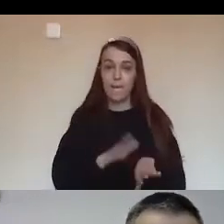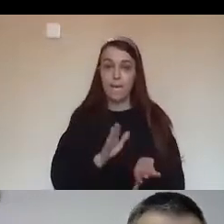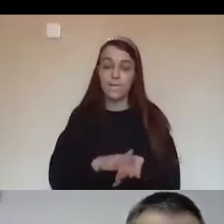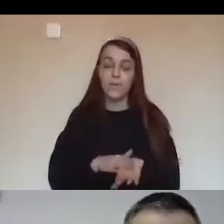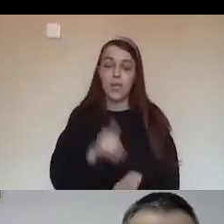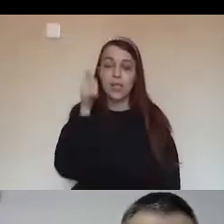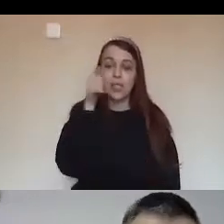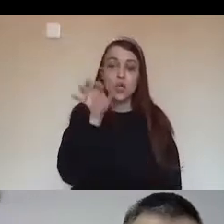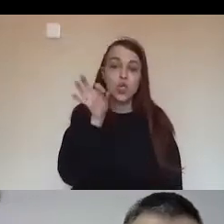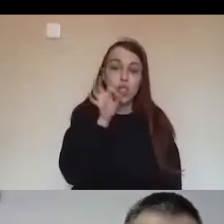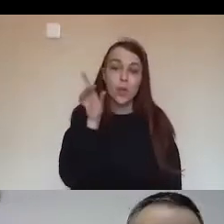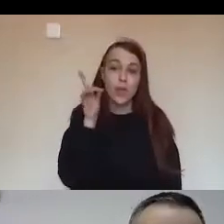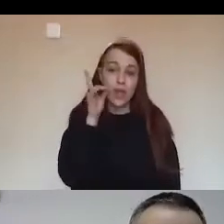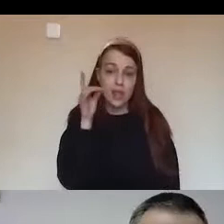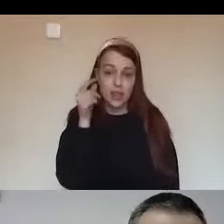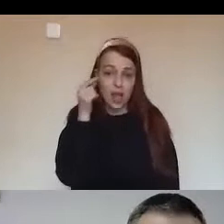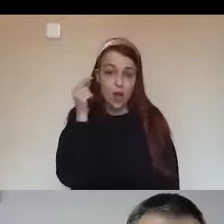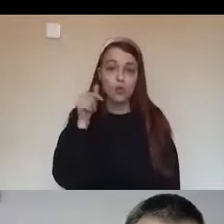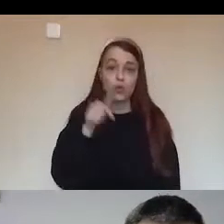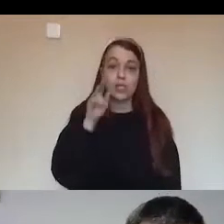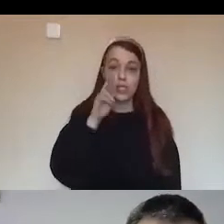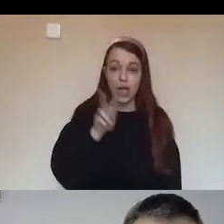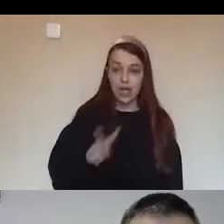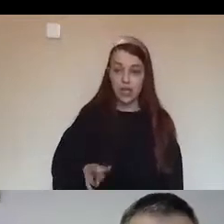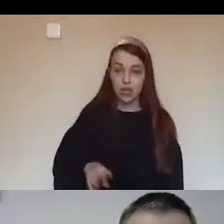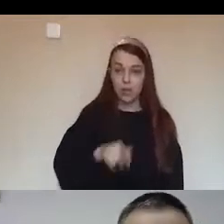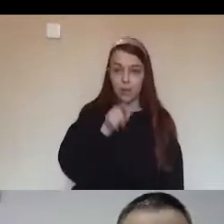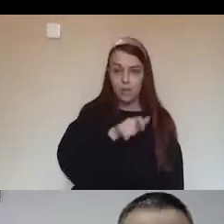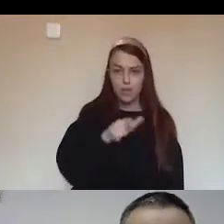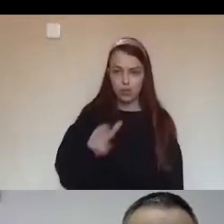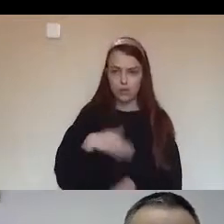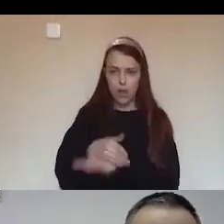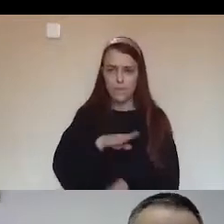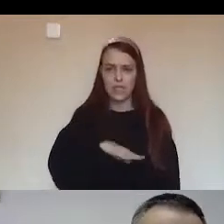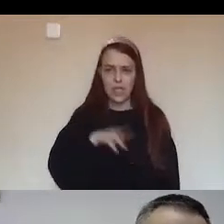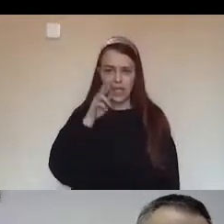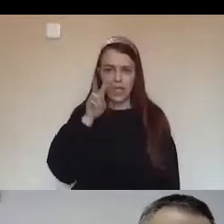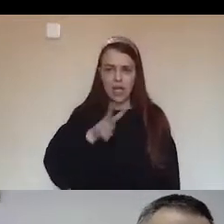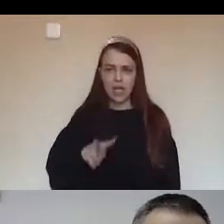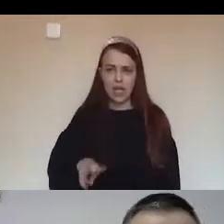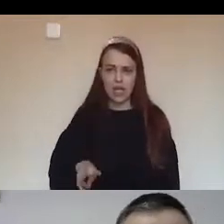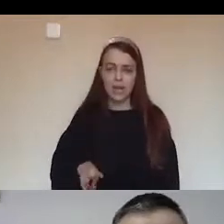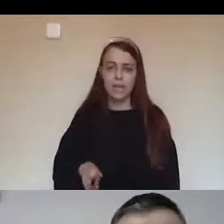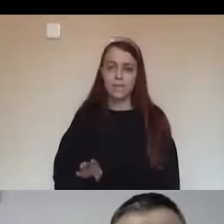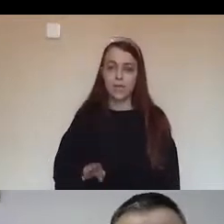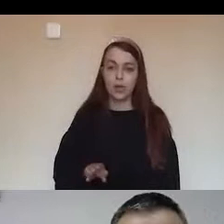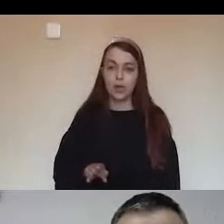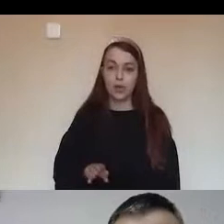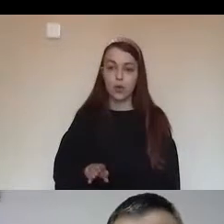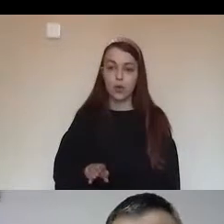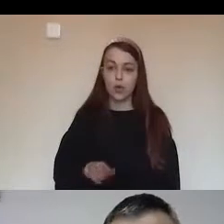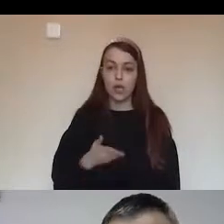está leyendo los paneles. La gente en Vila Museu lee mucho los paneles, pero además está en un